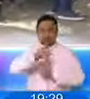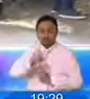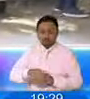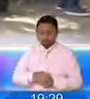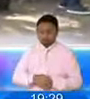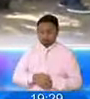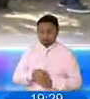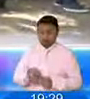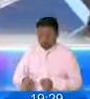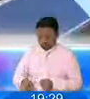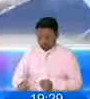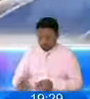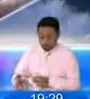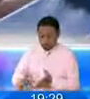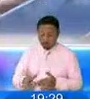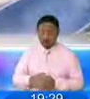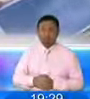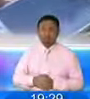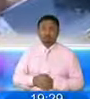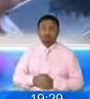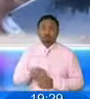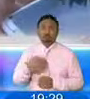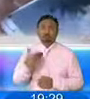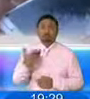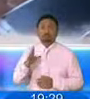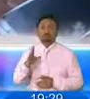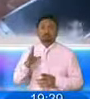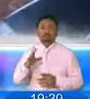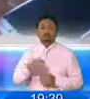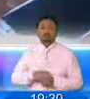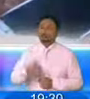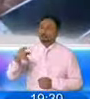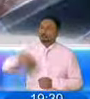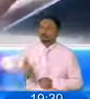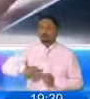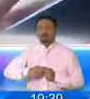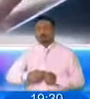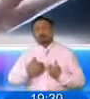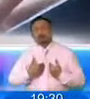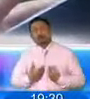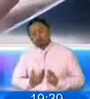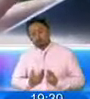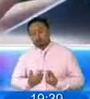lo encontró sin vida. Y en la noche me dijo que ahí se iba a quedar descansando porque